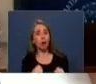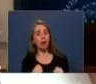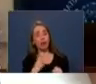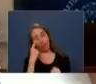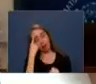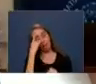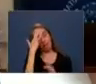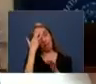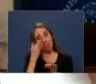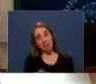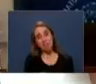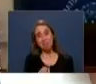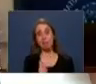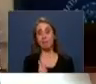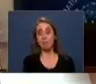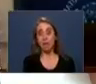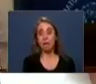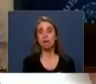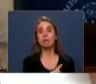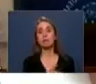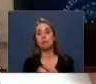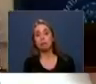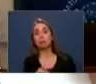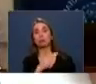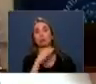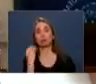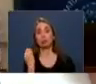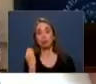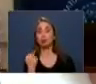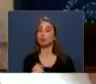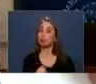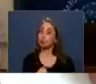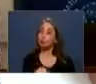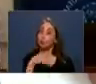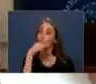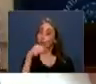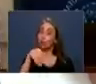para que se defina junto a Marco Enrique Ominami y los demás candidatos de la izquierda.